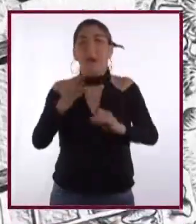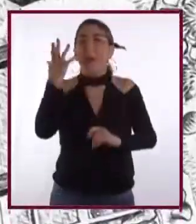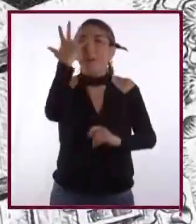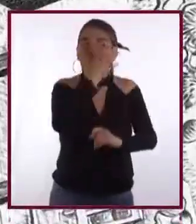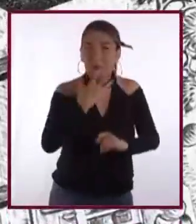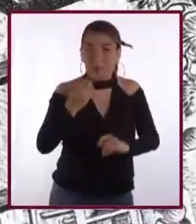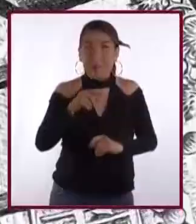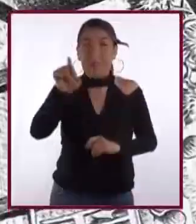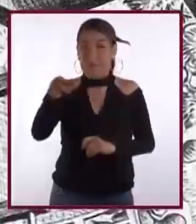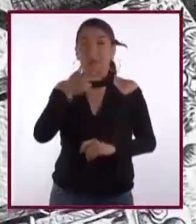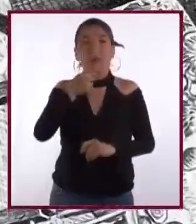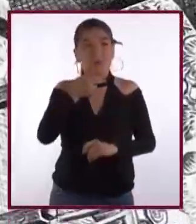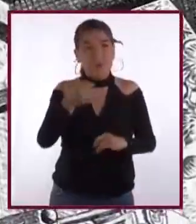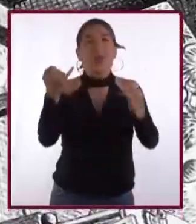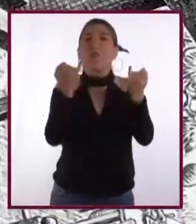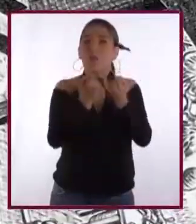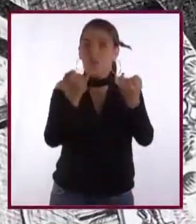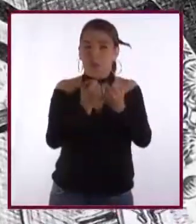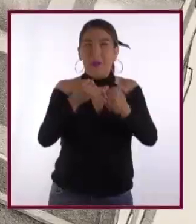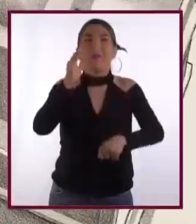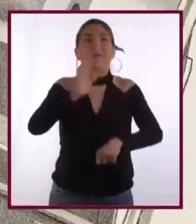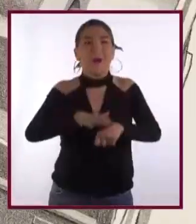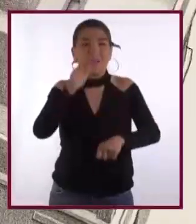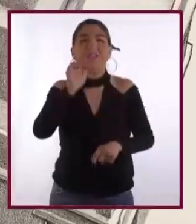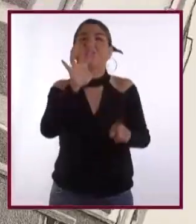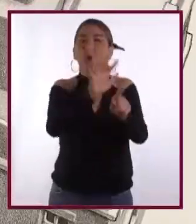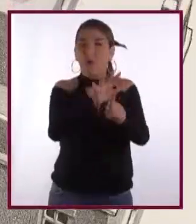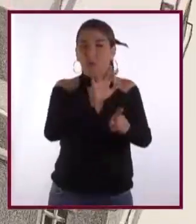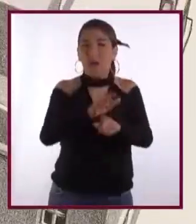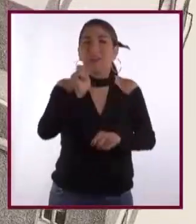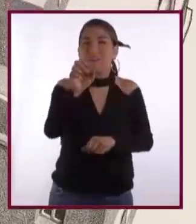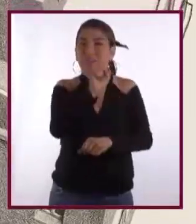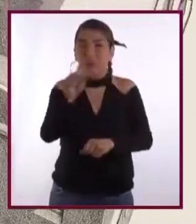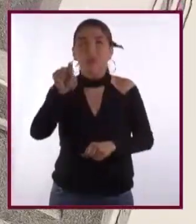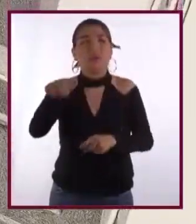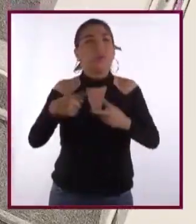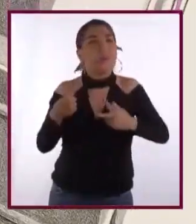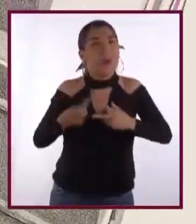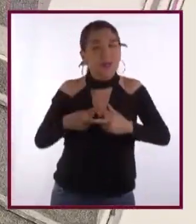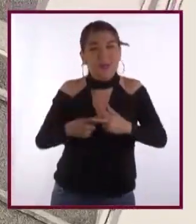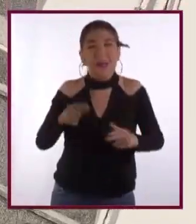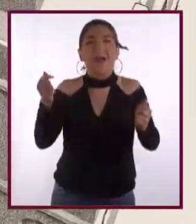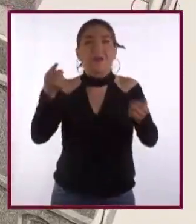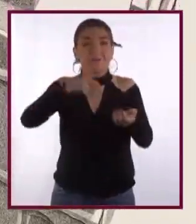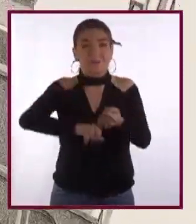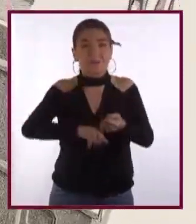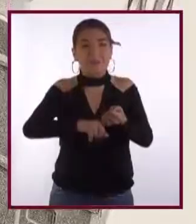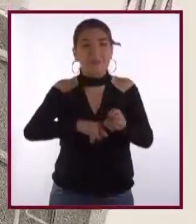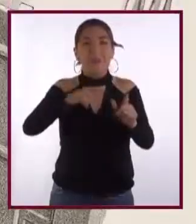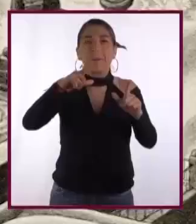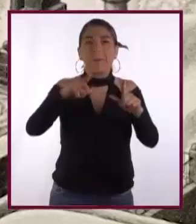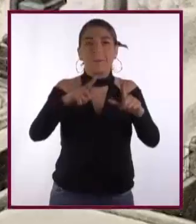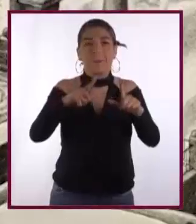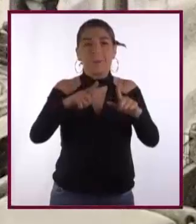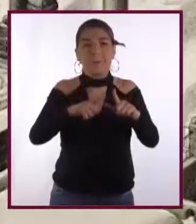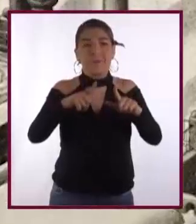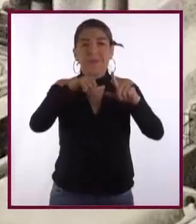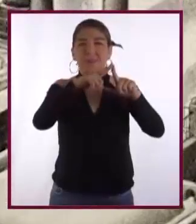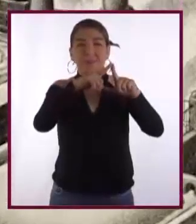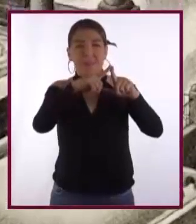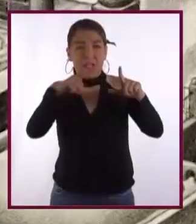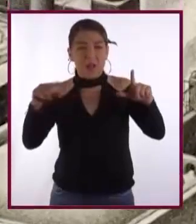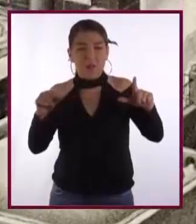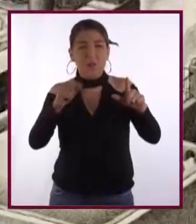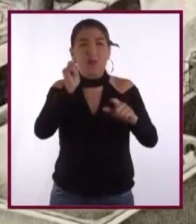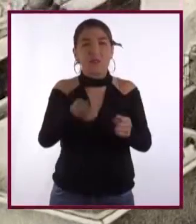las teselaciones, Escher también es famoso por otras ilustraciones matemáticas, como las que se basaron en el triángulo de